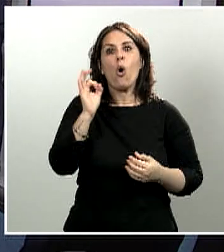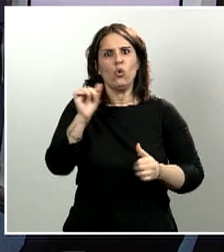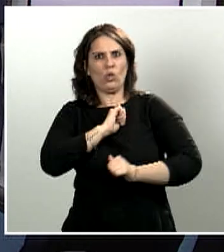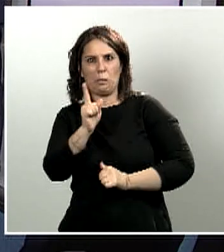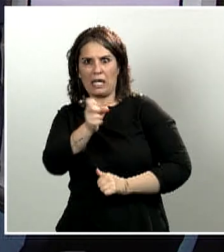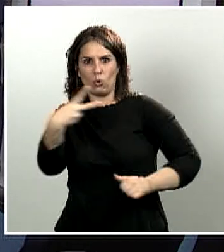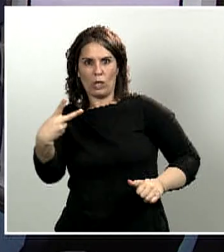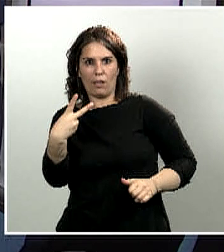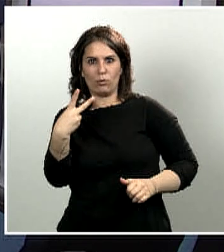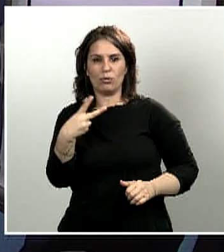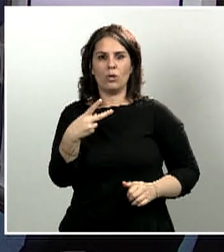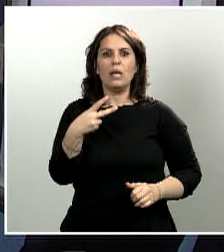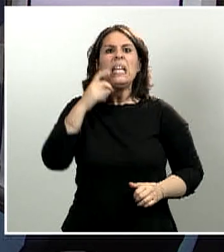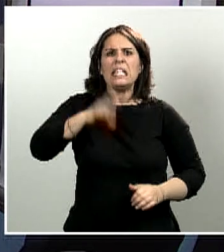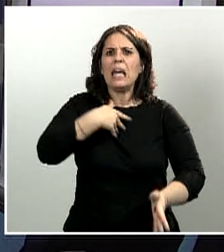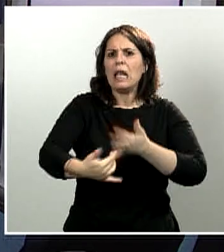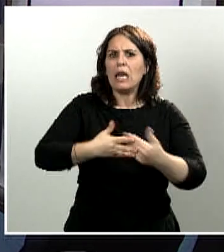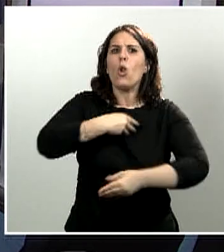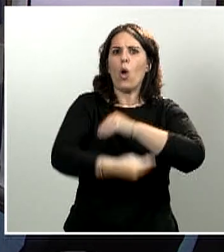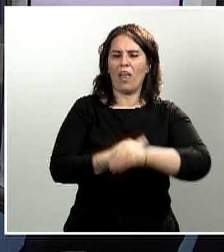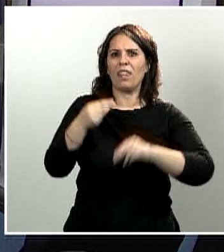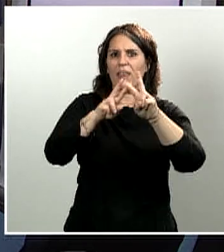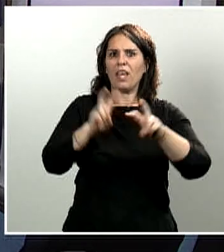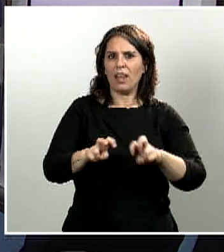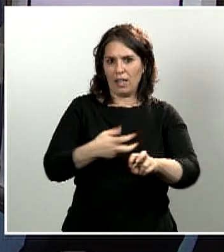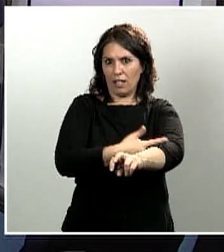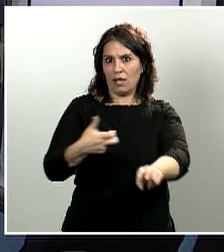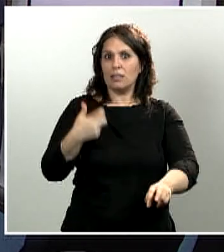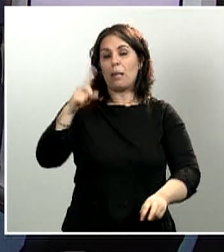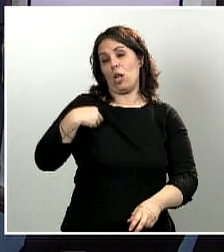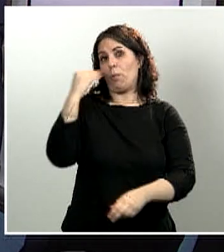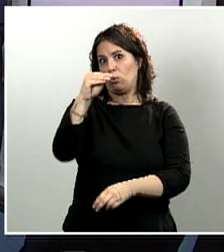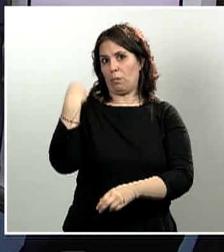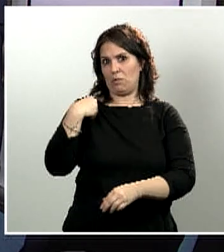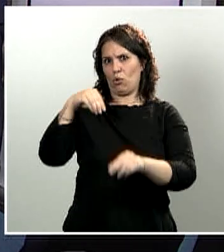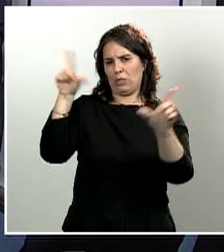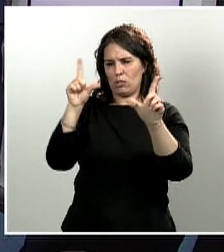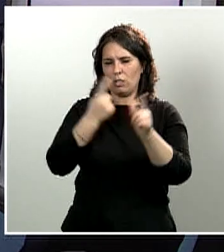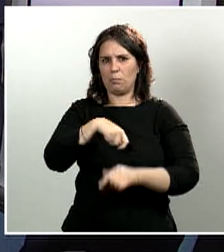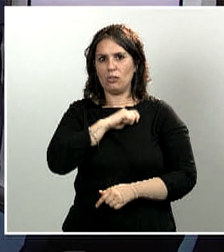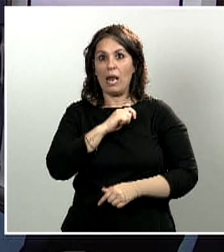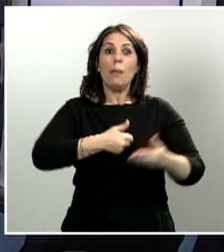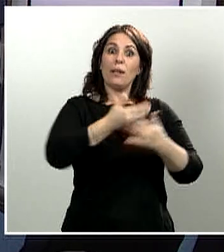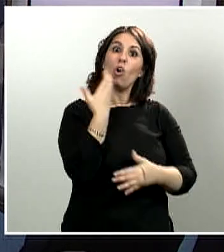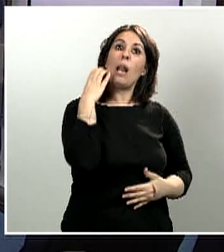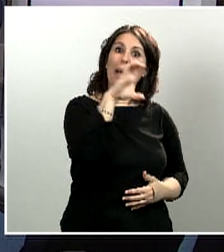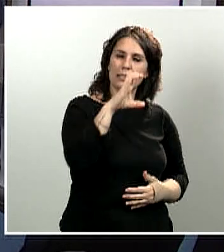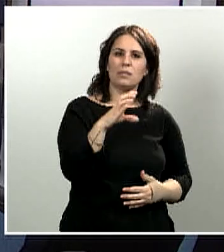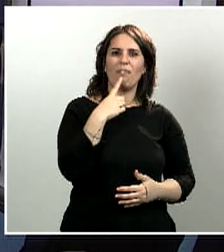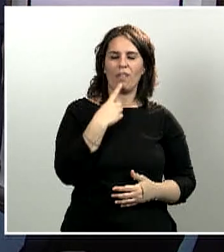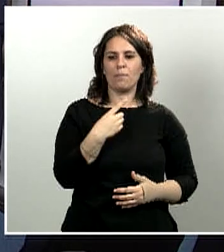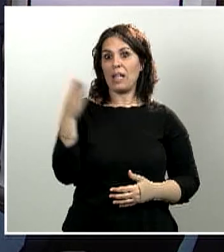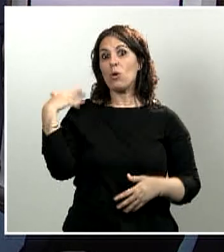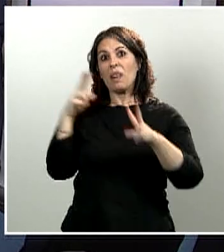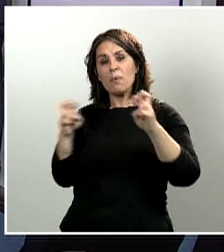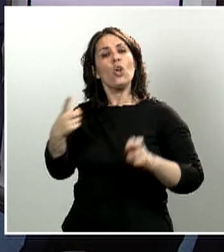finalmente las pruebas de ese estudio? También pregunta Televisión Española. A lo que añade El País: en un principio se dijo que la desescalada se apoyaría